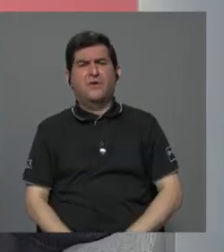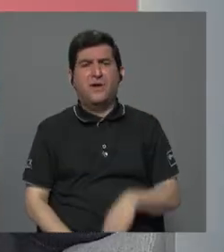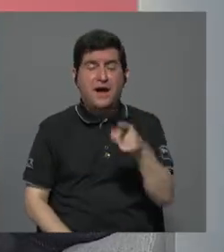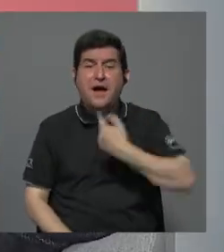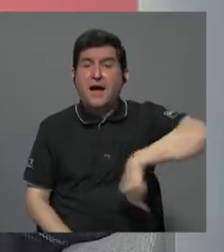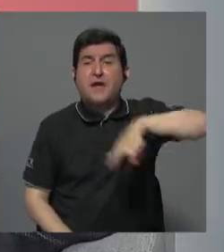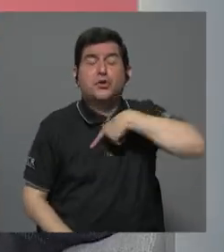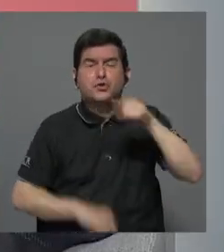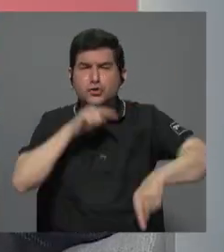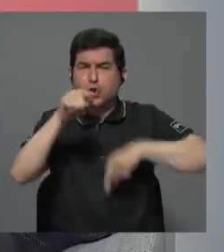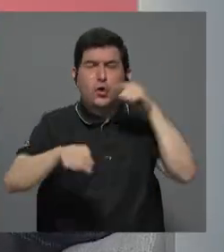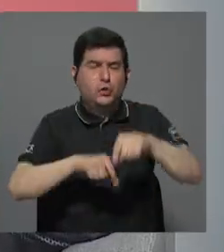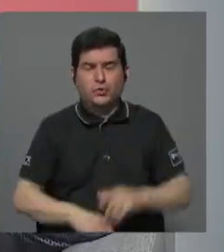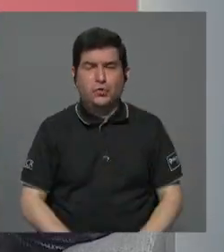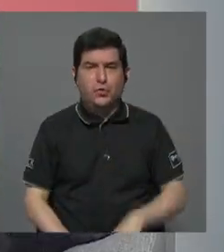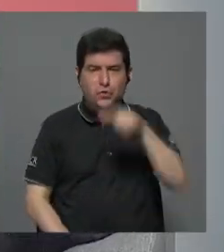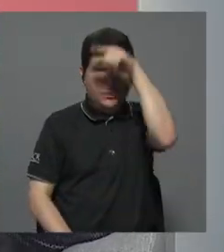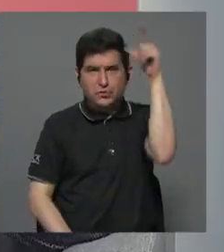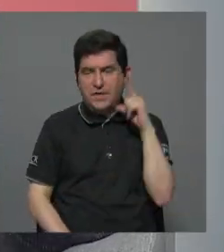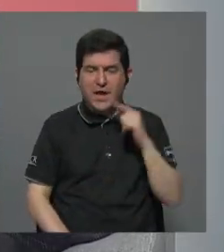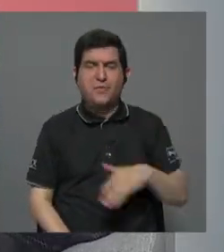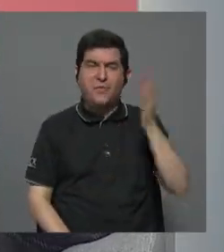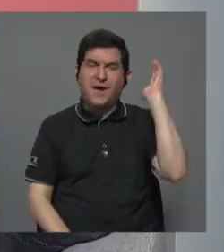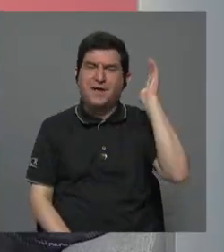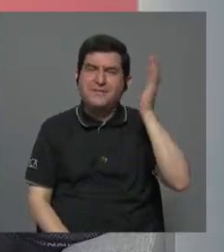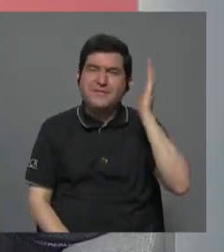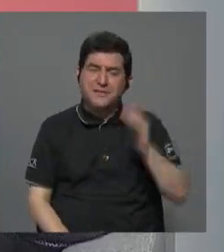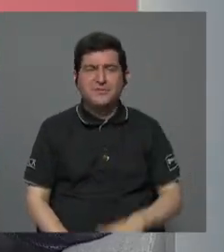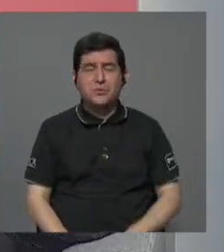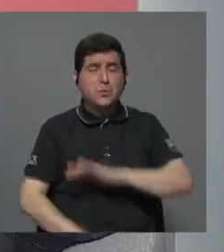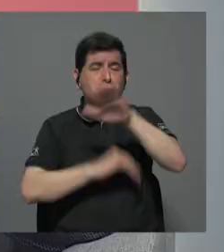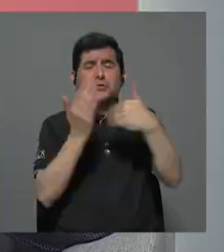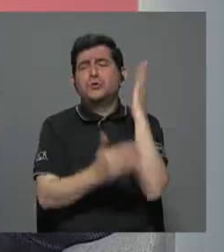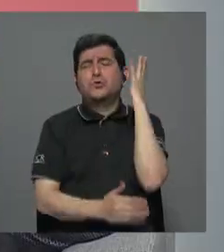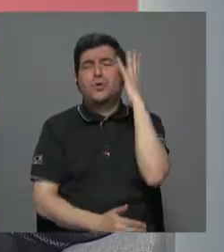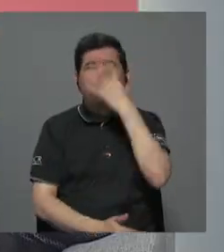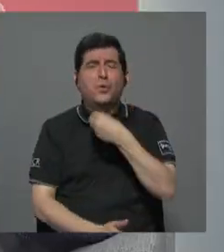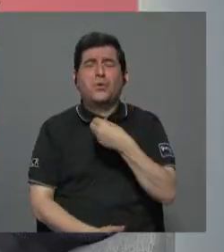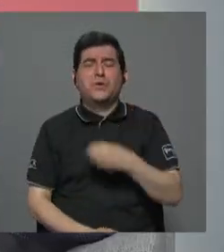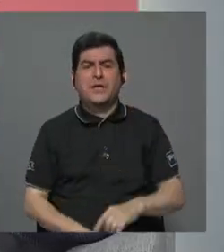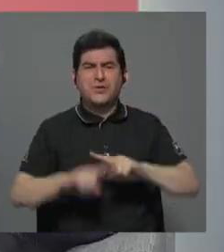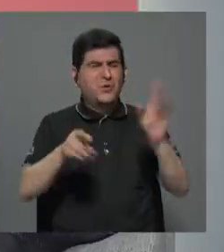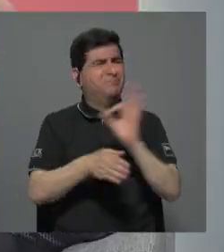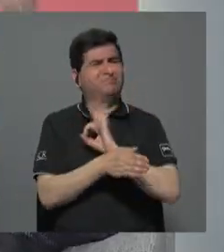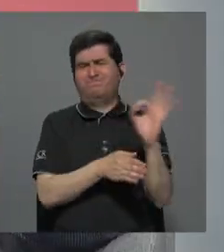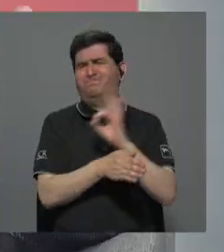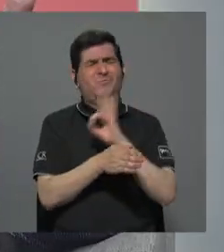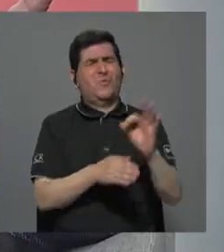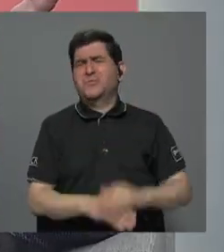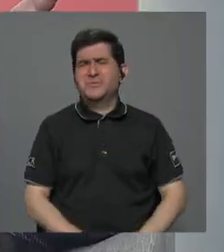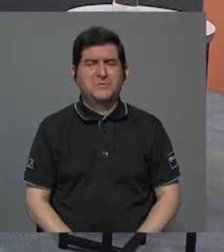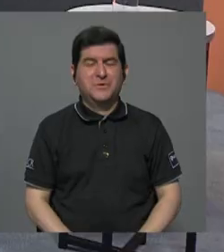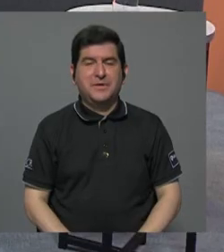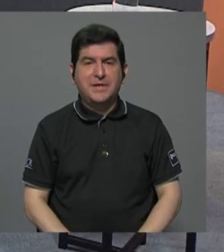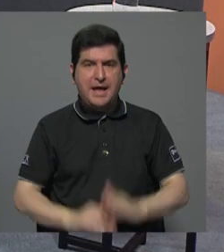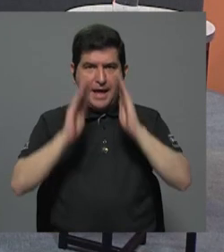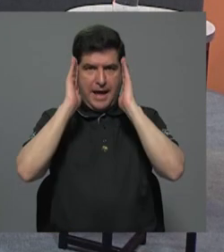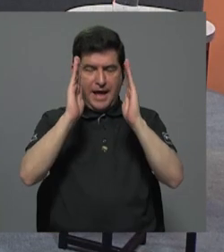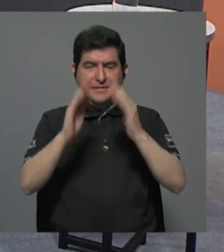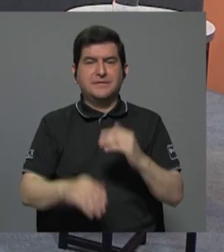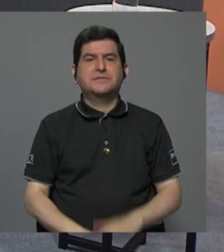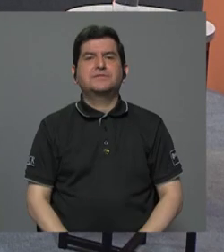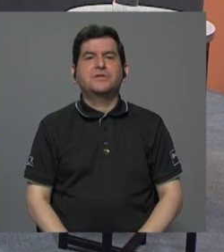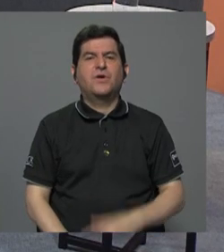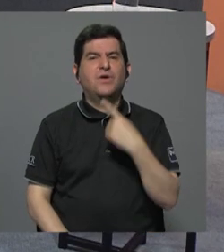donde nosotros criticamos la hora el discurso en el sentido de que suena todo muy bonito pero no funciona demuestra escuchar que dicen don